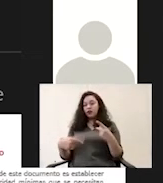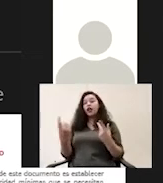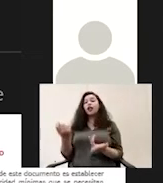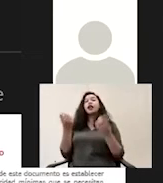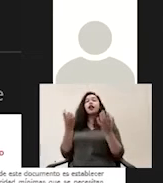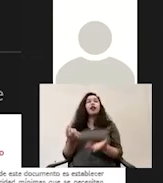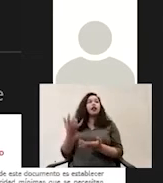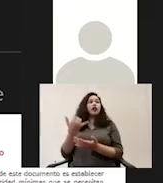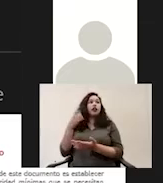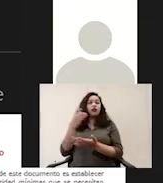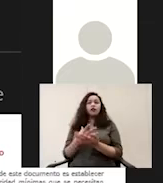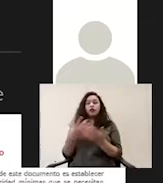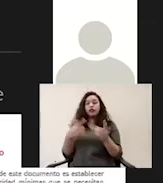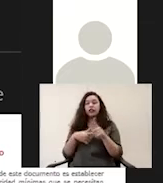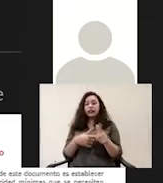quedaron vigentes